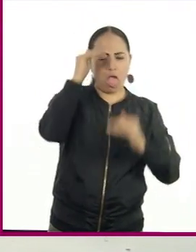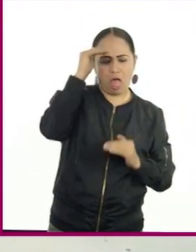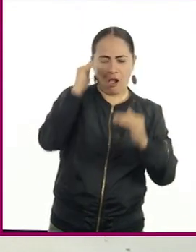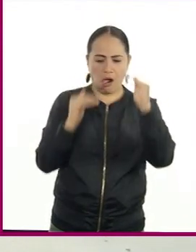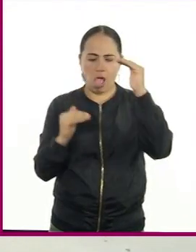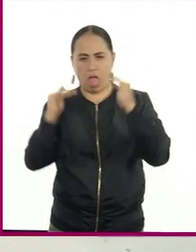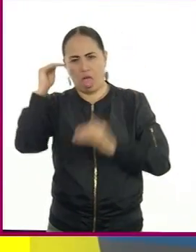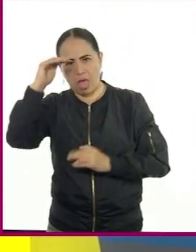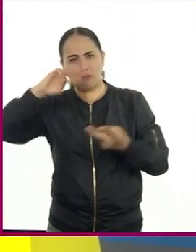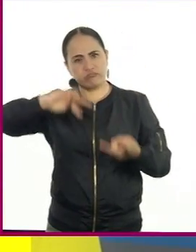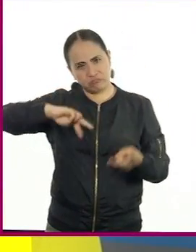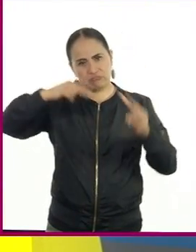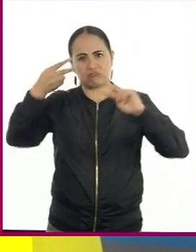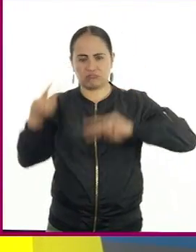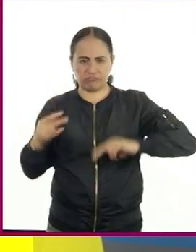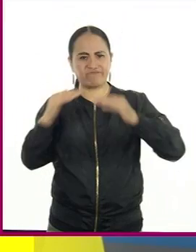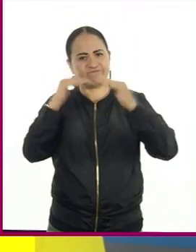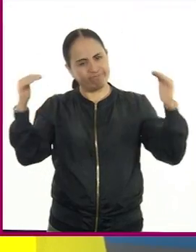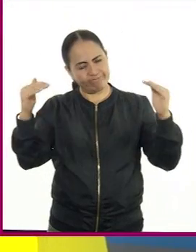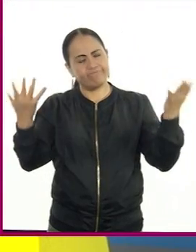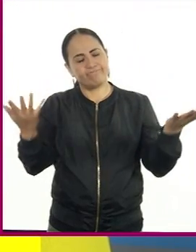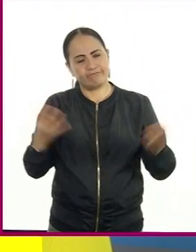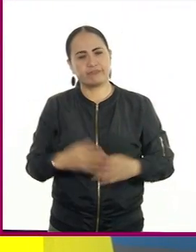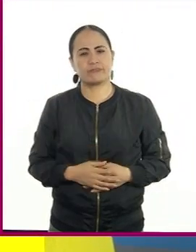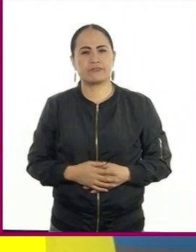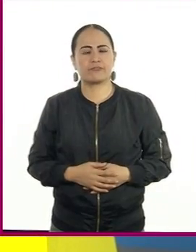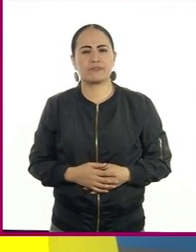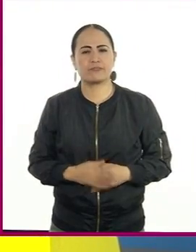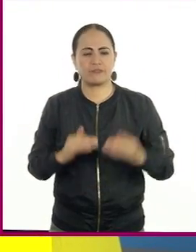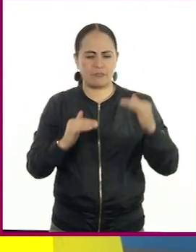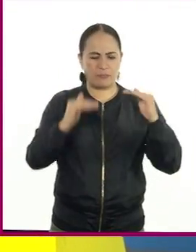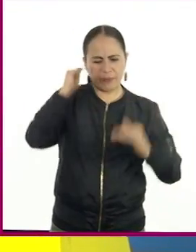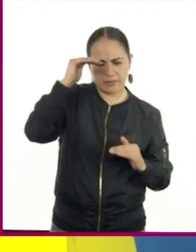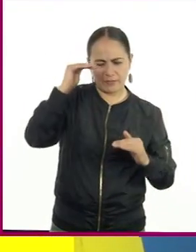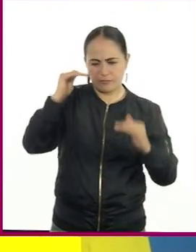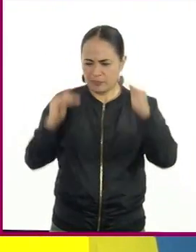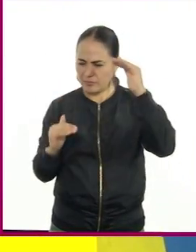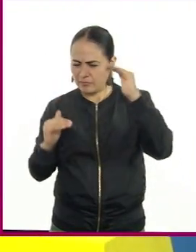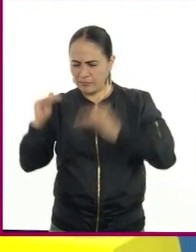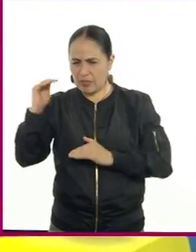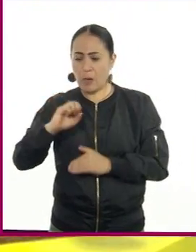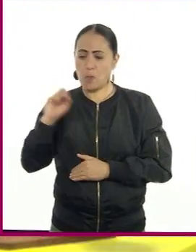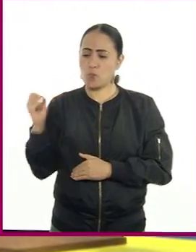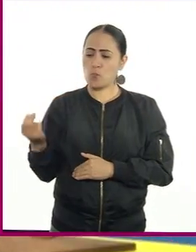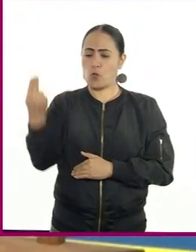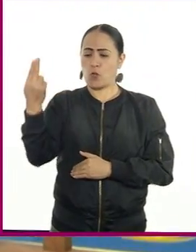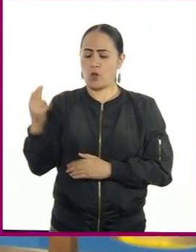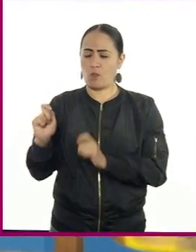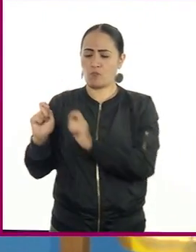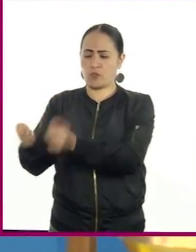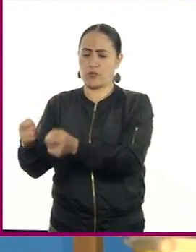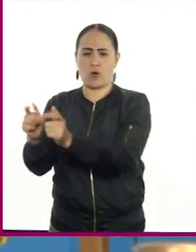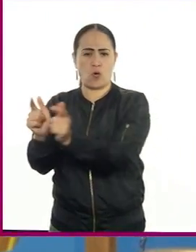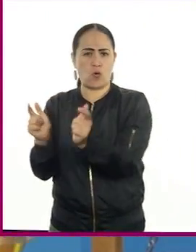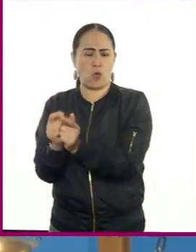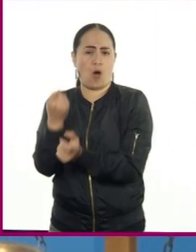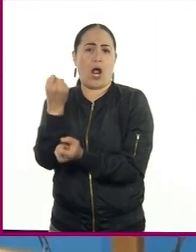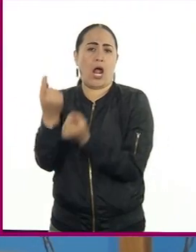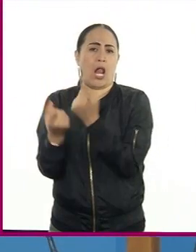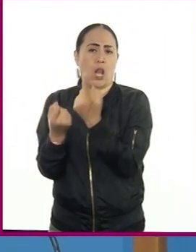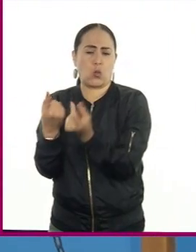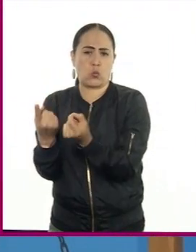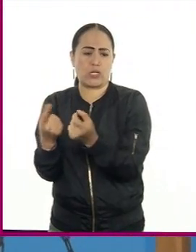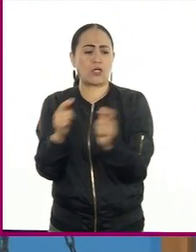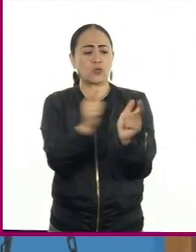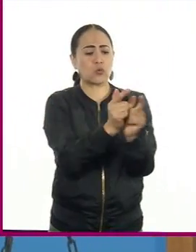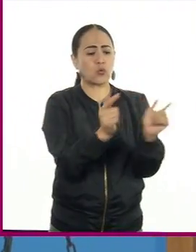igualdad. La desigualdad es cuando se otorgan privilegios a unas personas y se